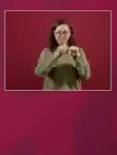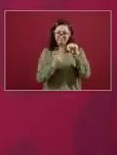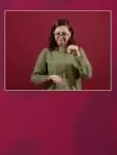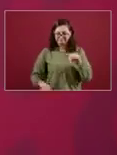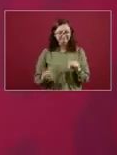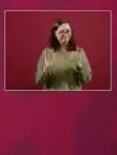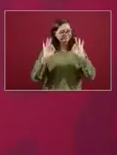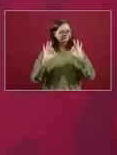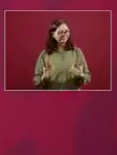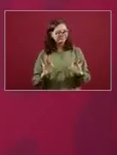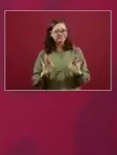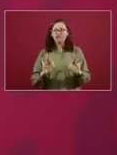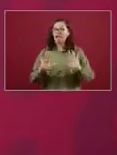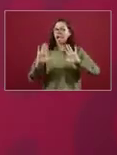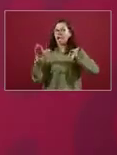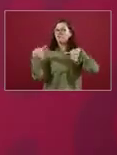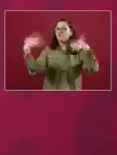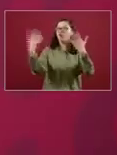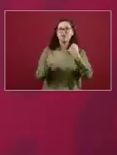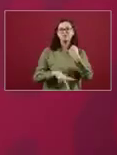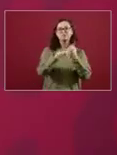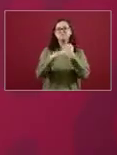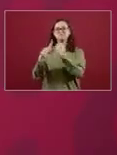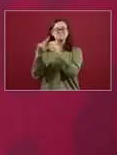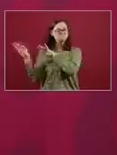respetar. Afuera